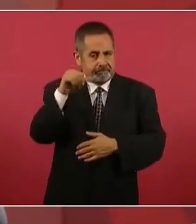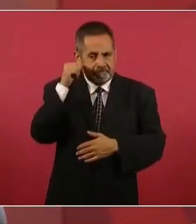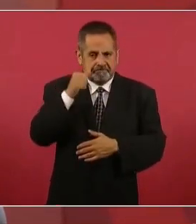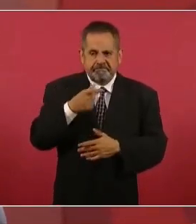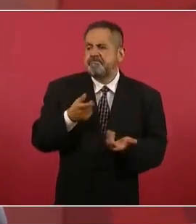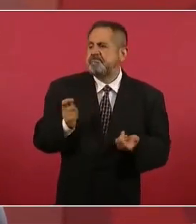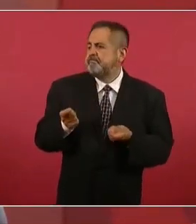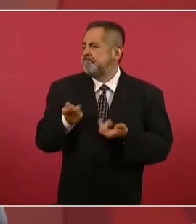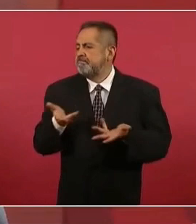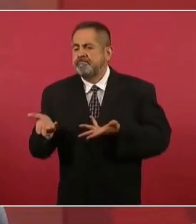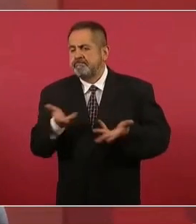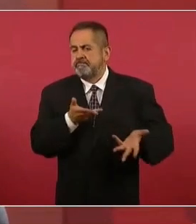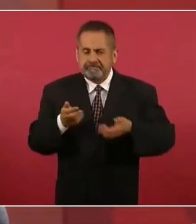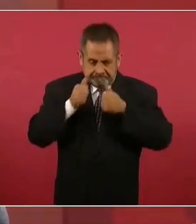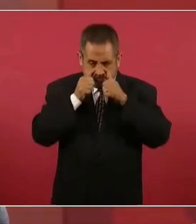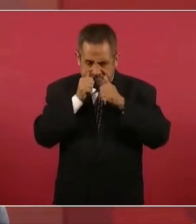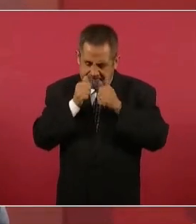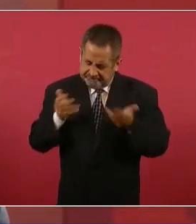Tenemos que